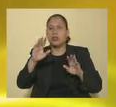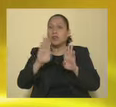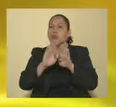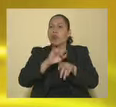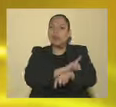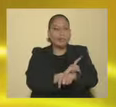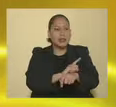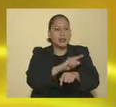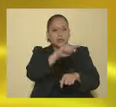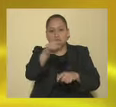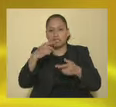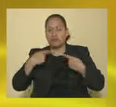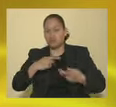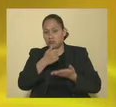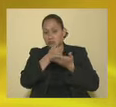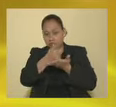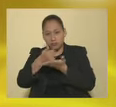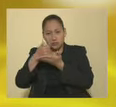con la ciudadanía,